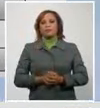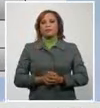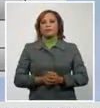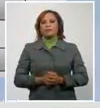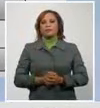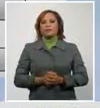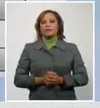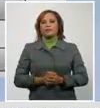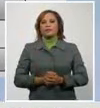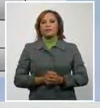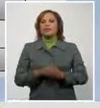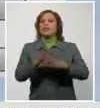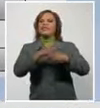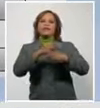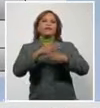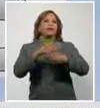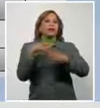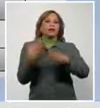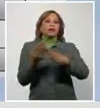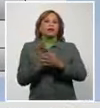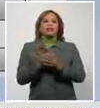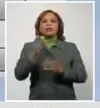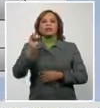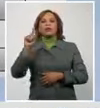eso representa un